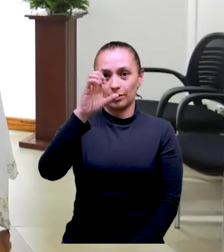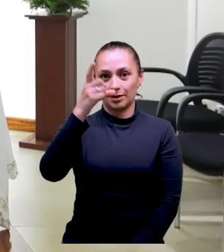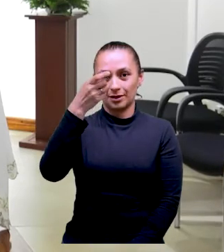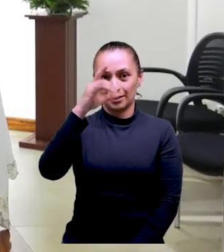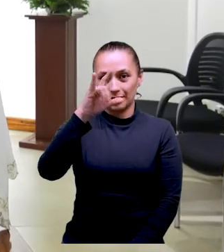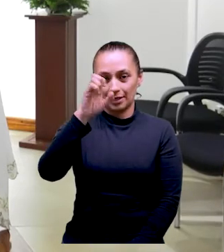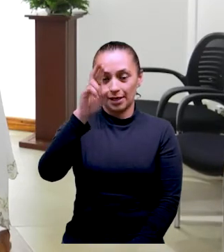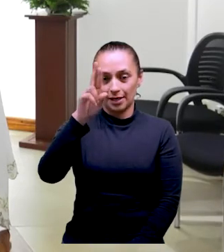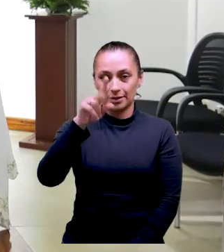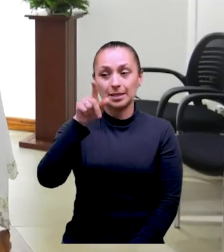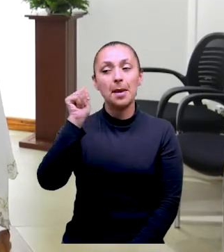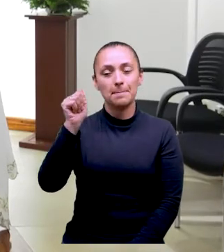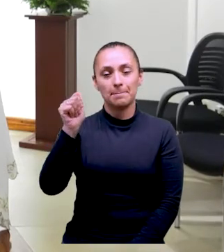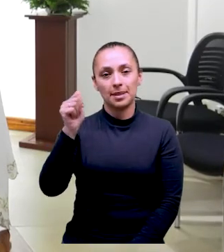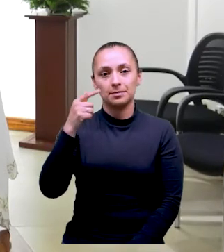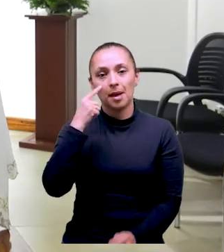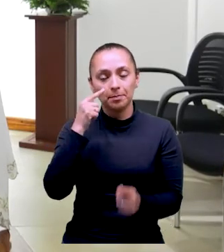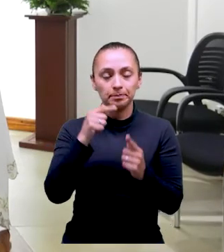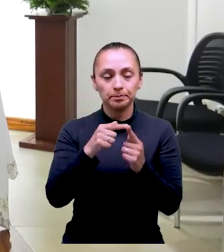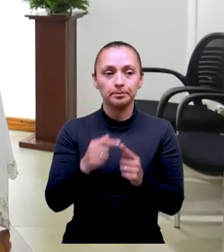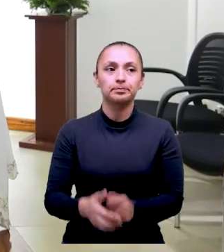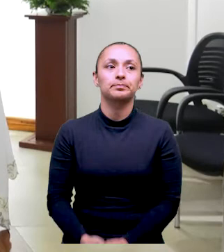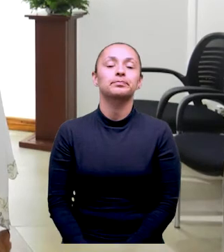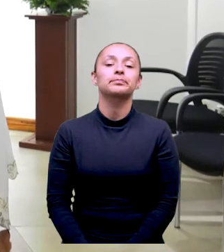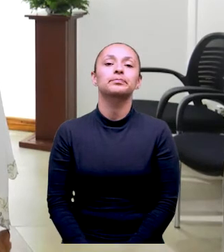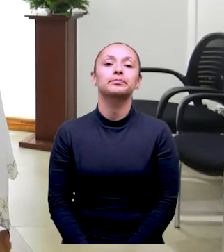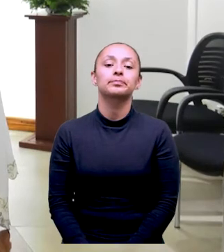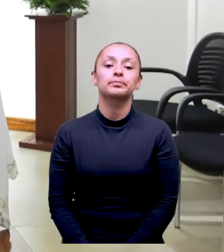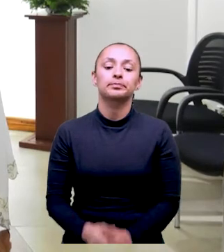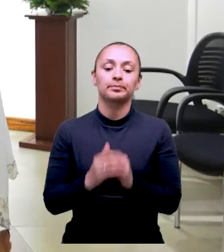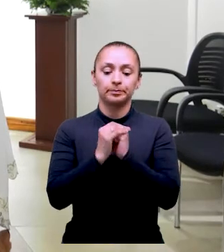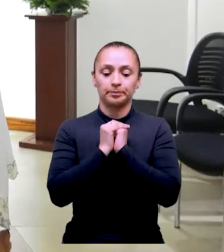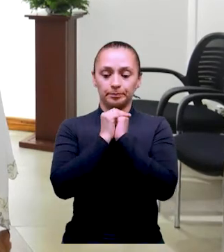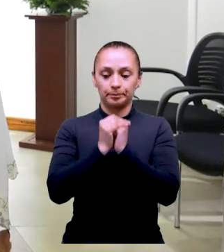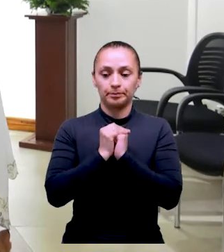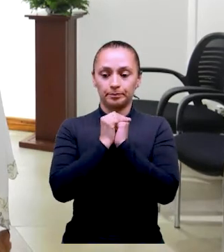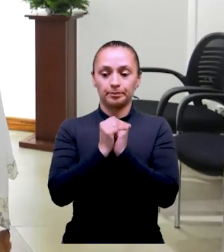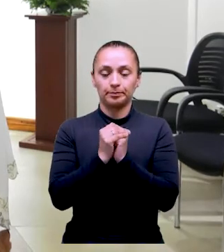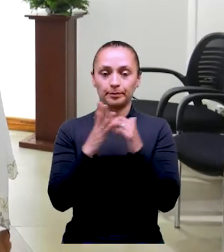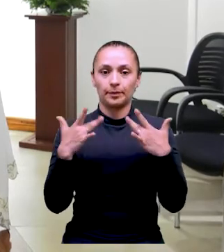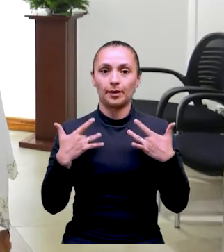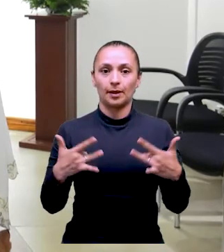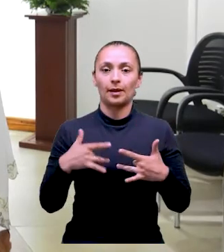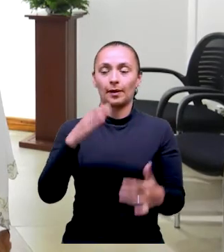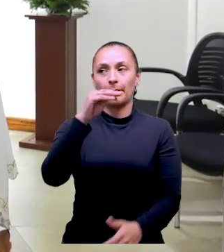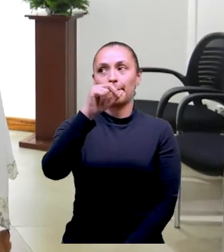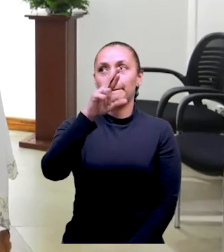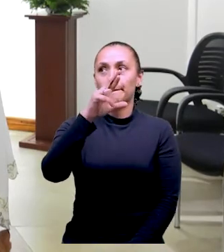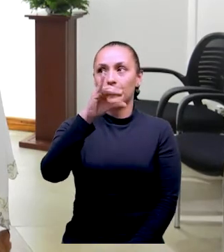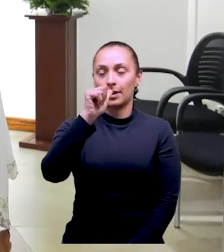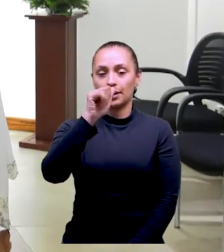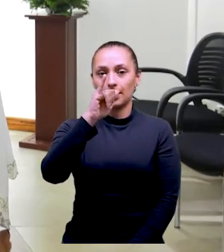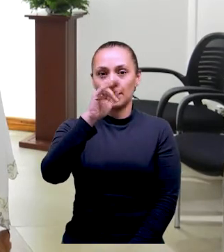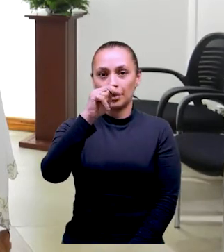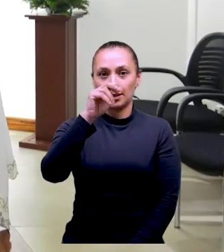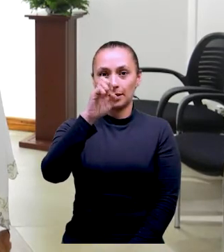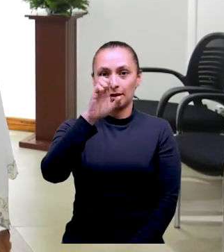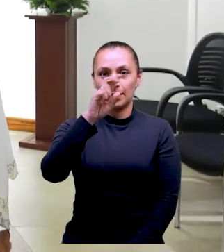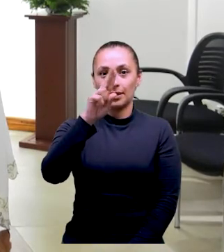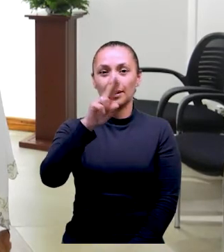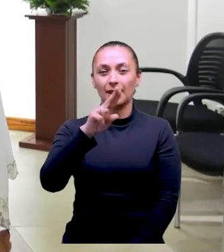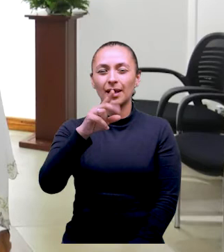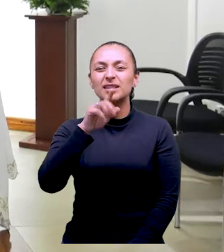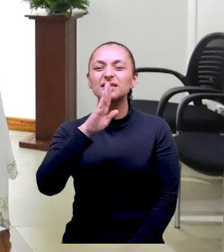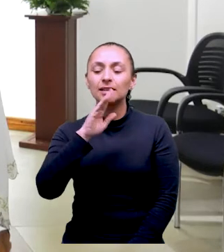intención carmen y elena rodríguez oramos por la salud de la señora maría